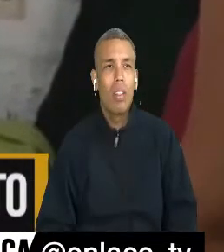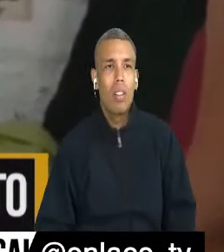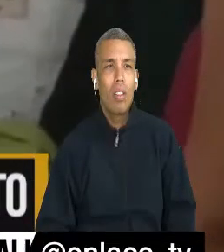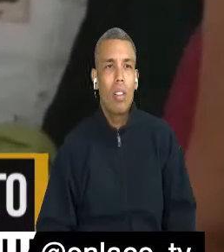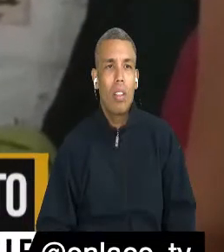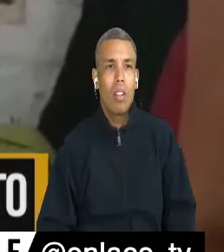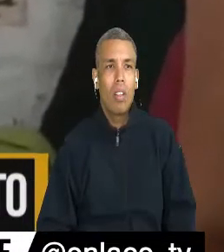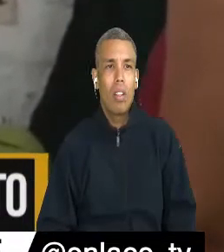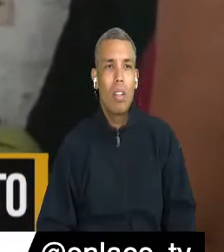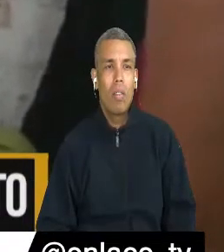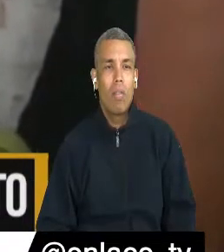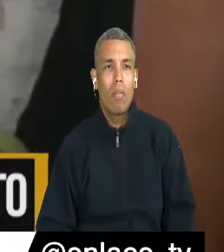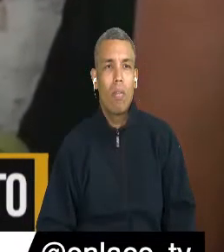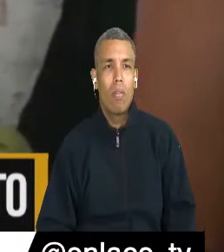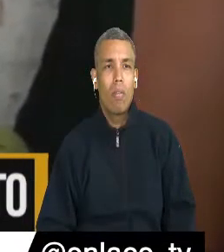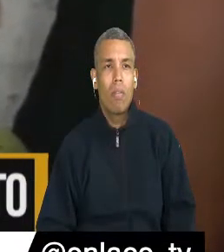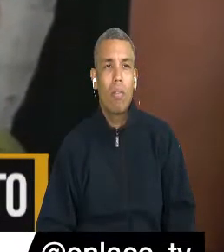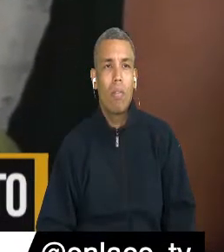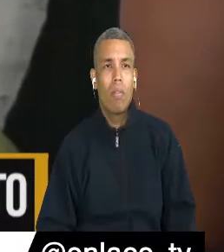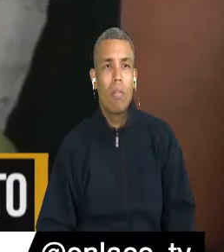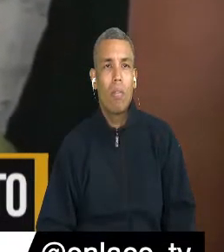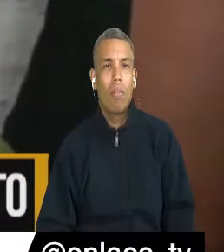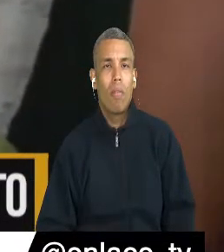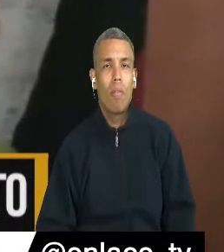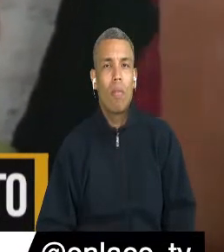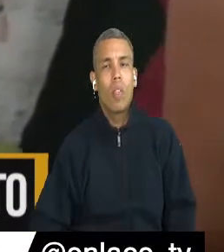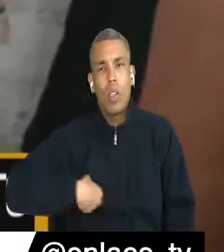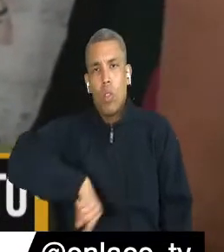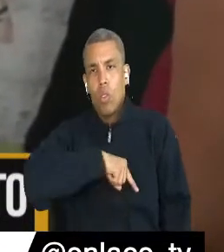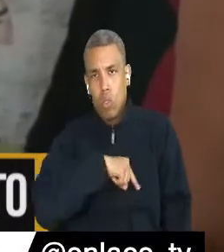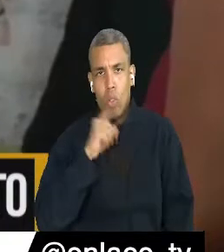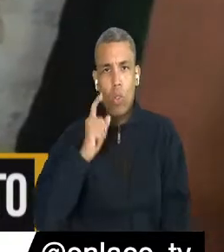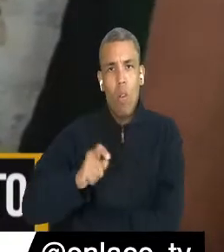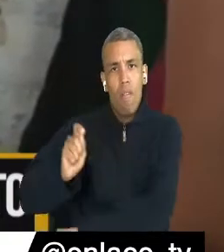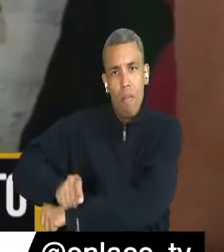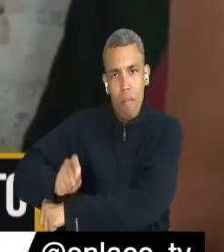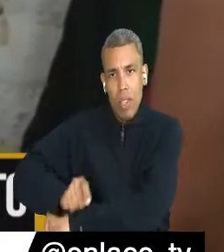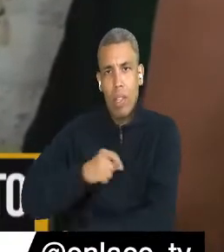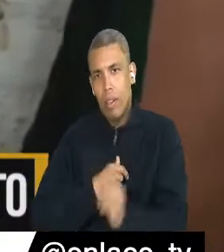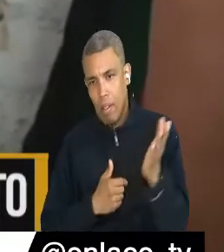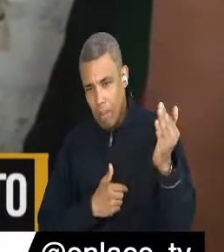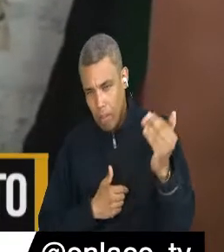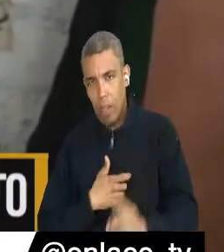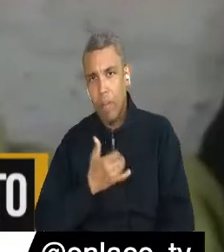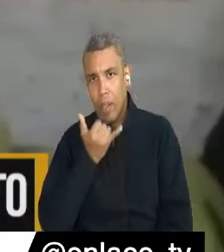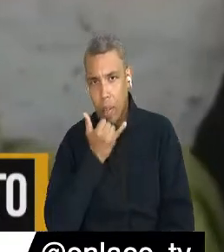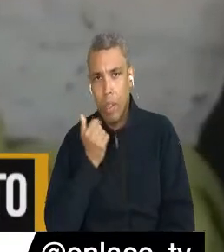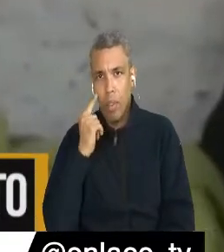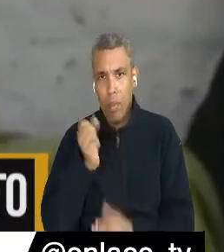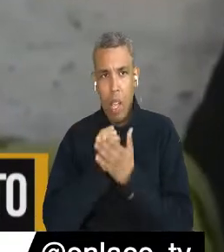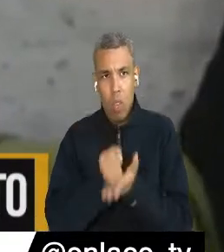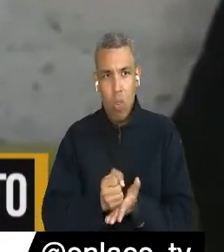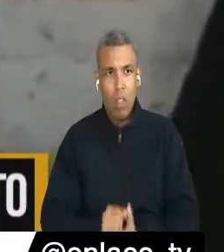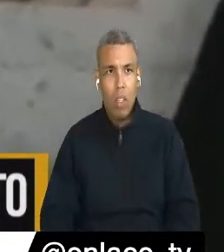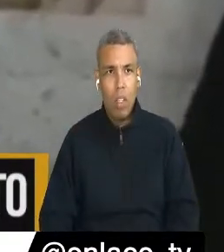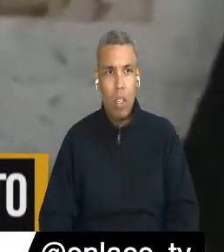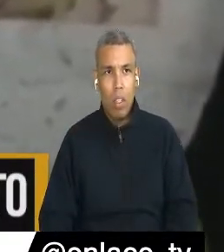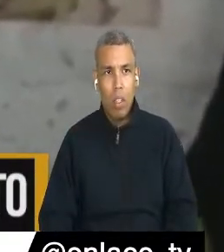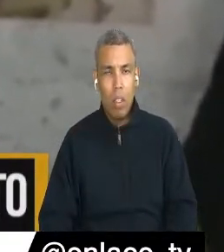¿Cómo estás? Soy Liliana, presidente de la Fiscalía. Vamos a colaborar pues, para que le presten los primeros auxilios.